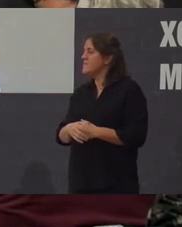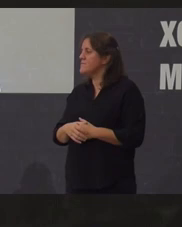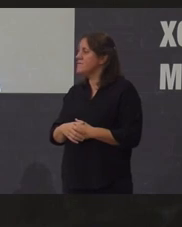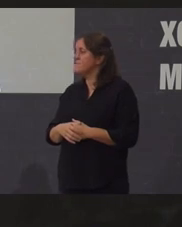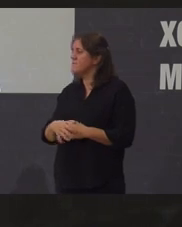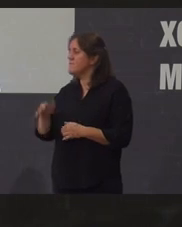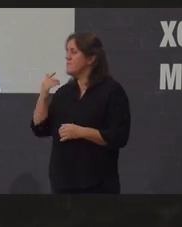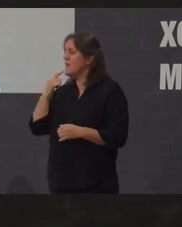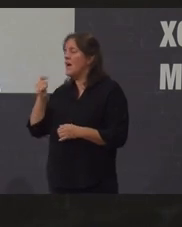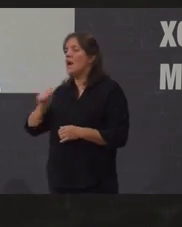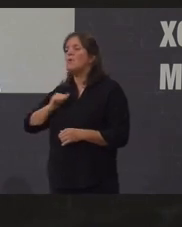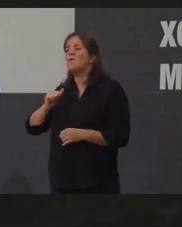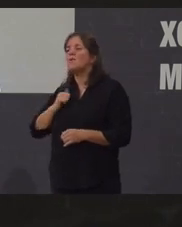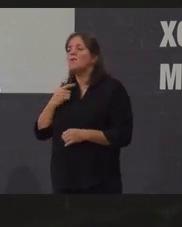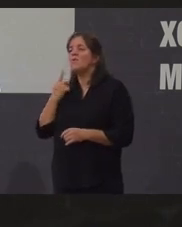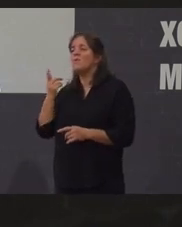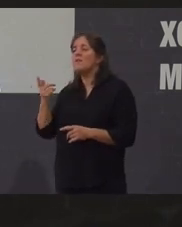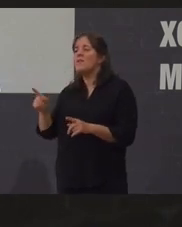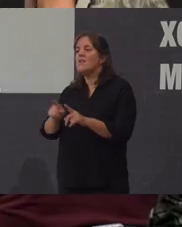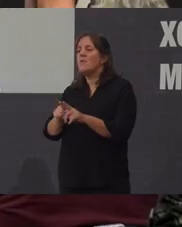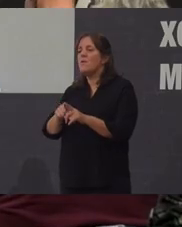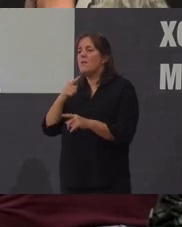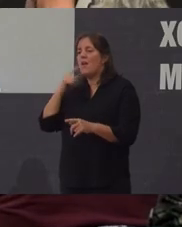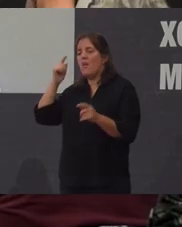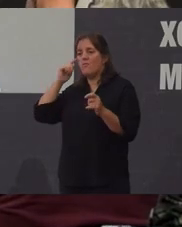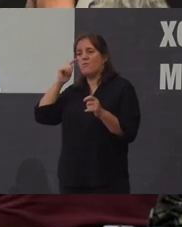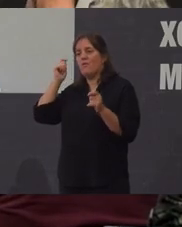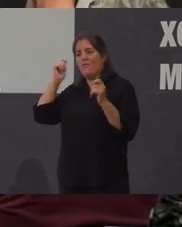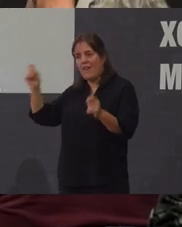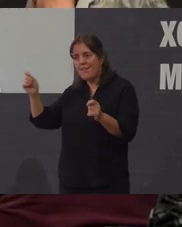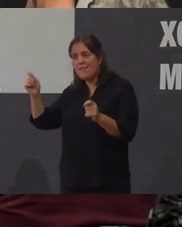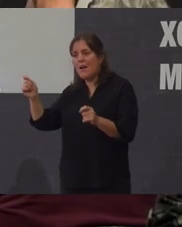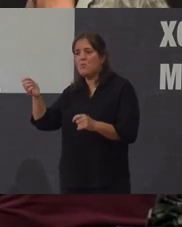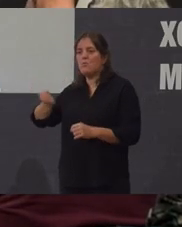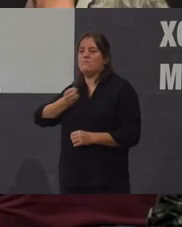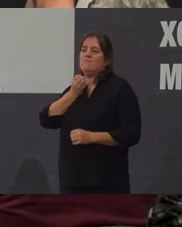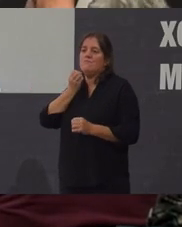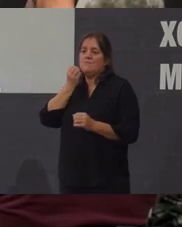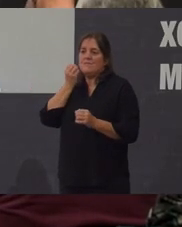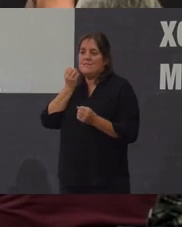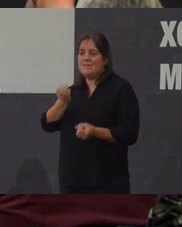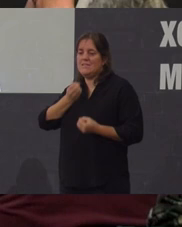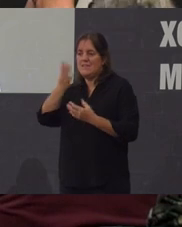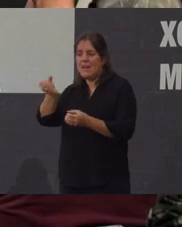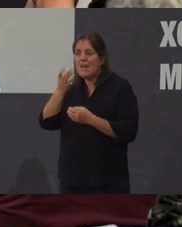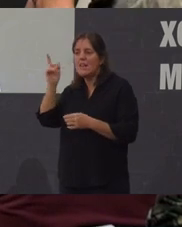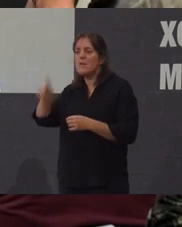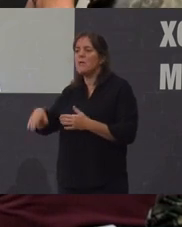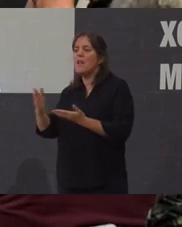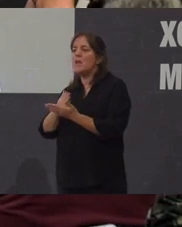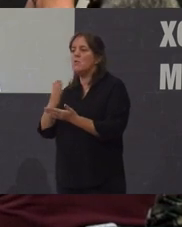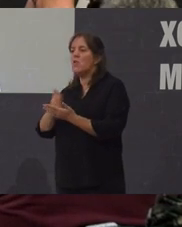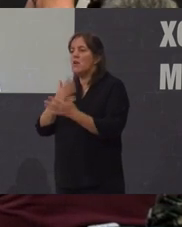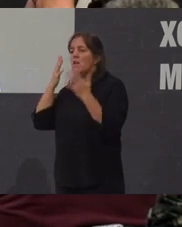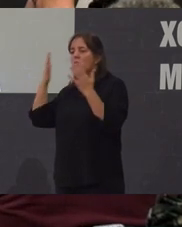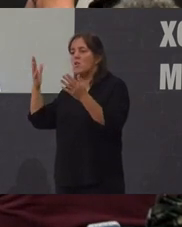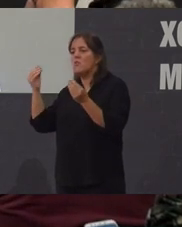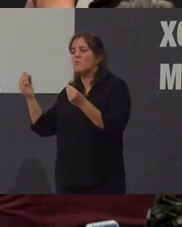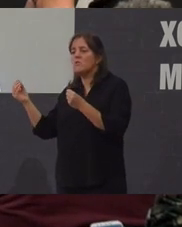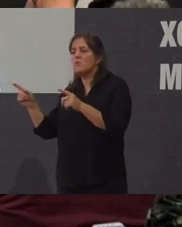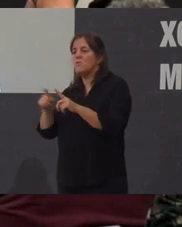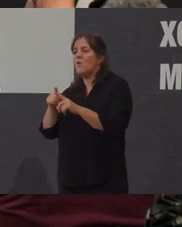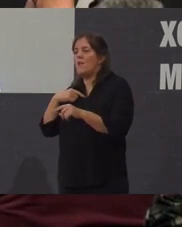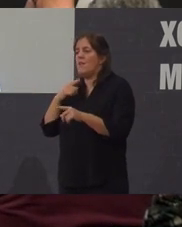Nada, decía que aproveito para parabenizar a Rebeca pola charla e polo libro que recomendo moitísimo, que, bueno,